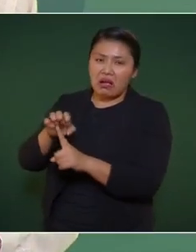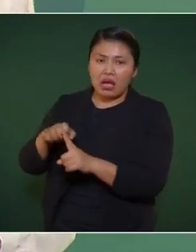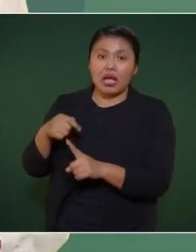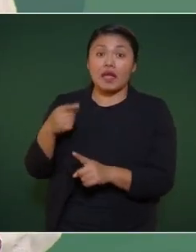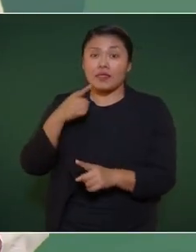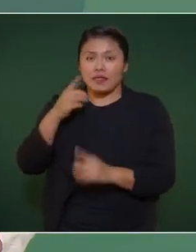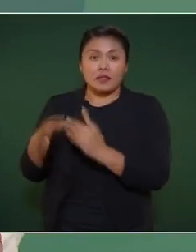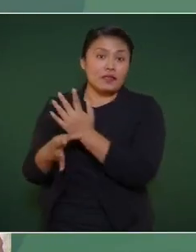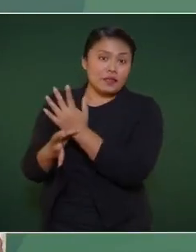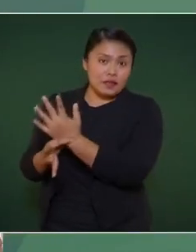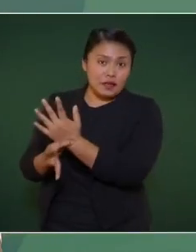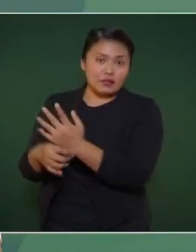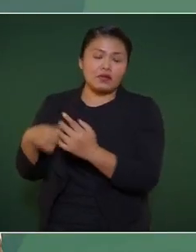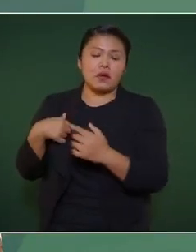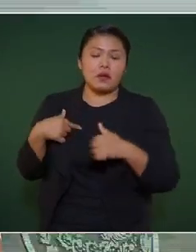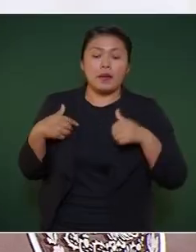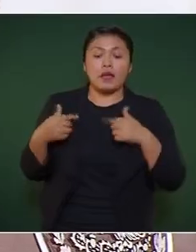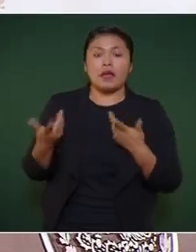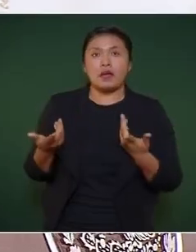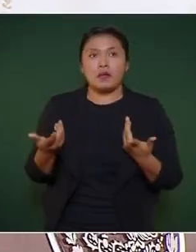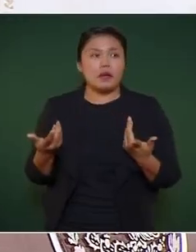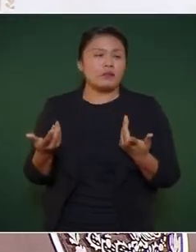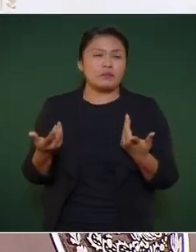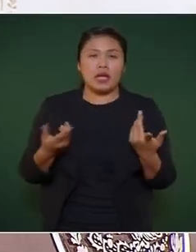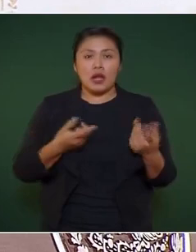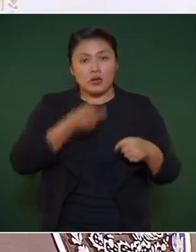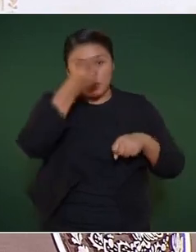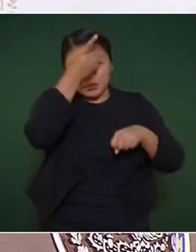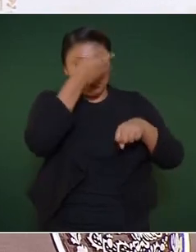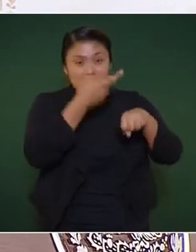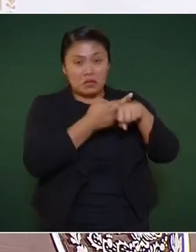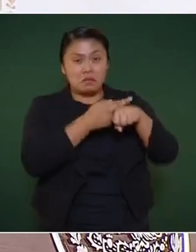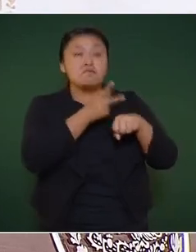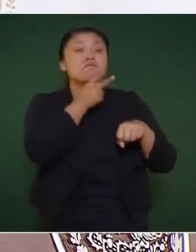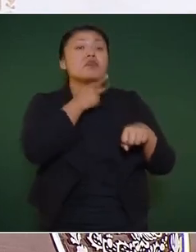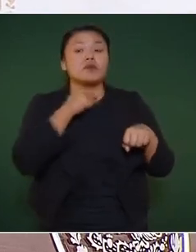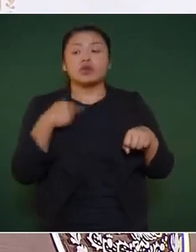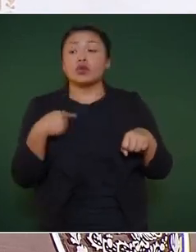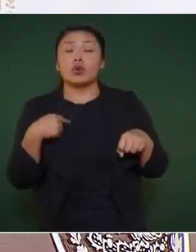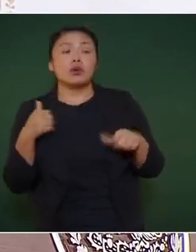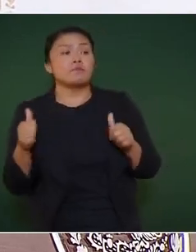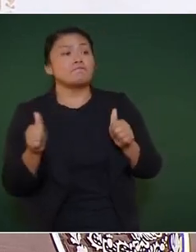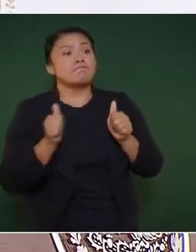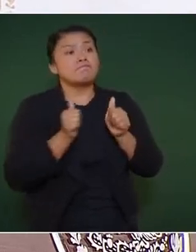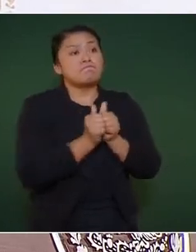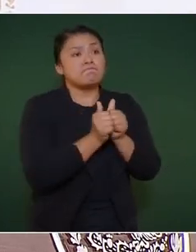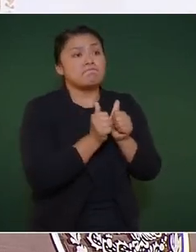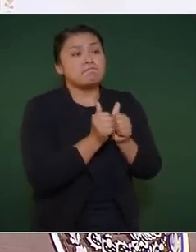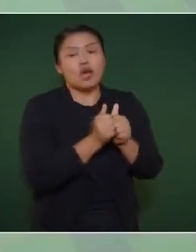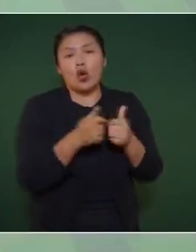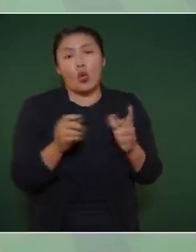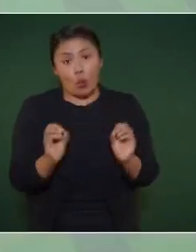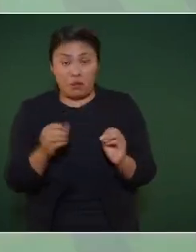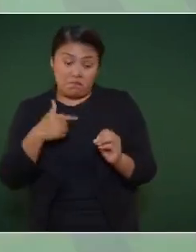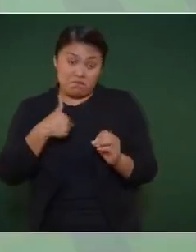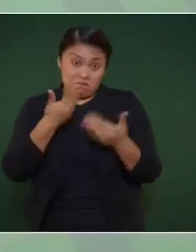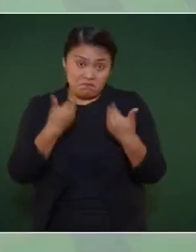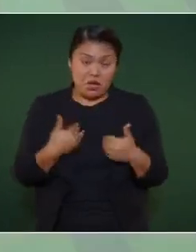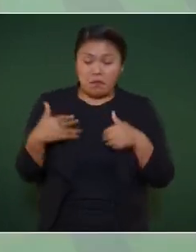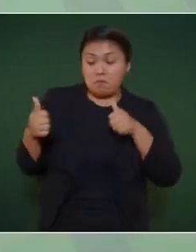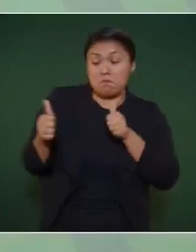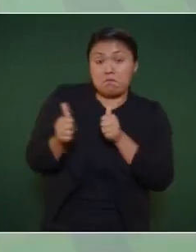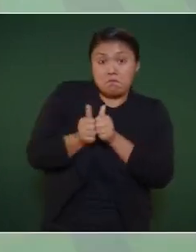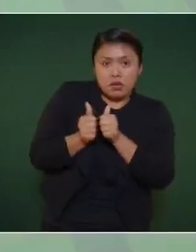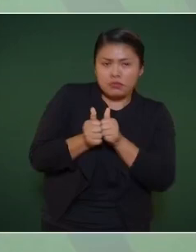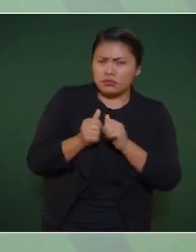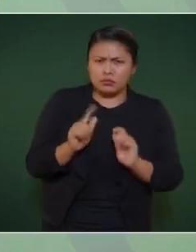cercana a los directivos de Pemex. Incluso al presidente y que ya se